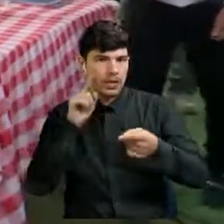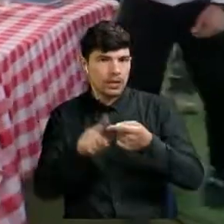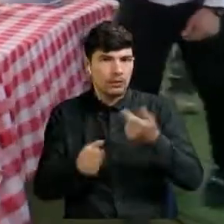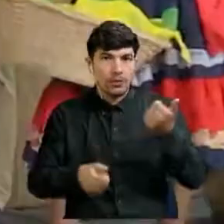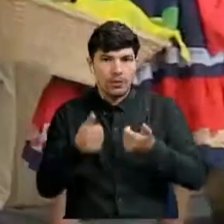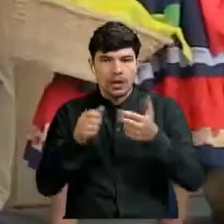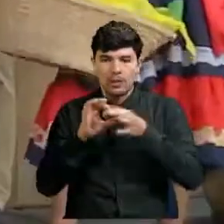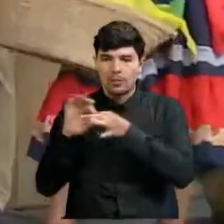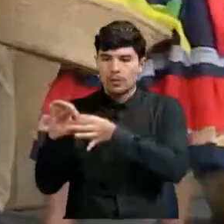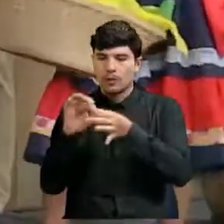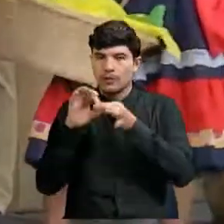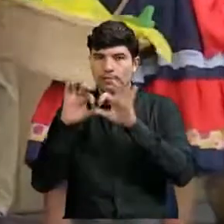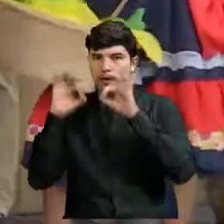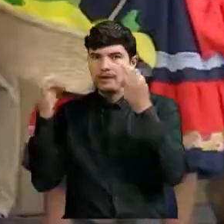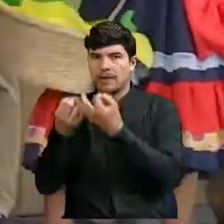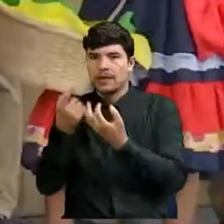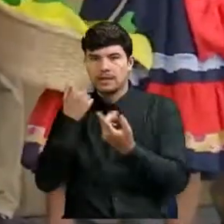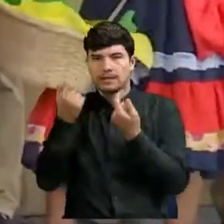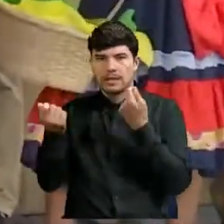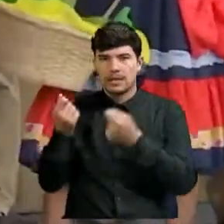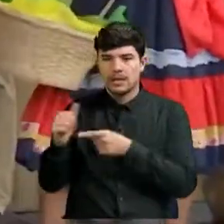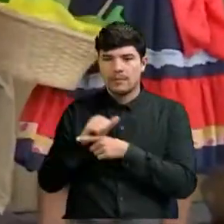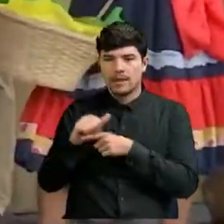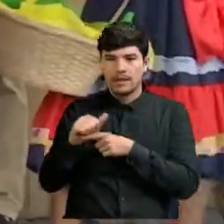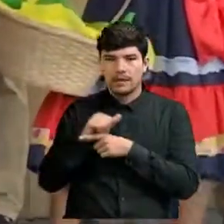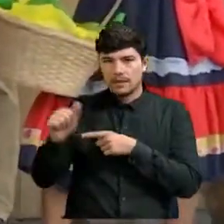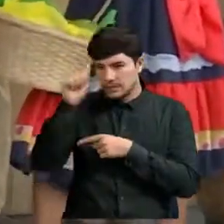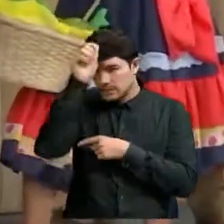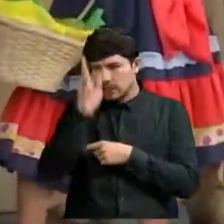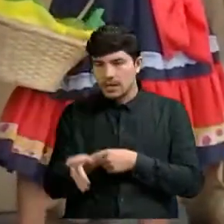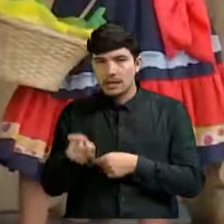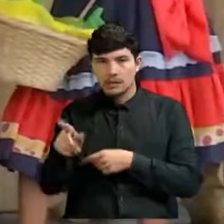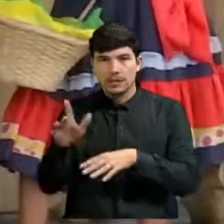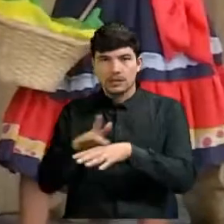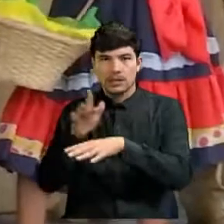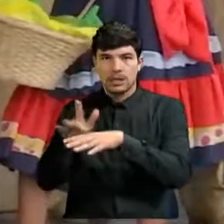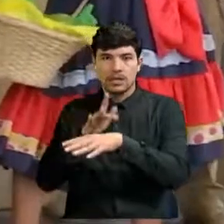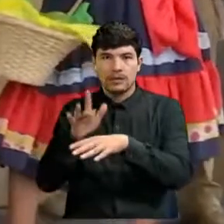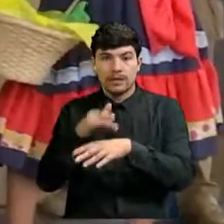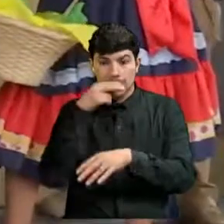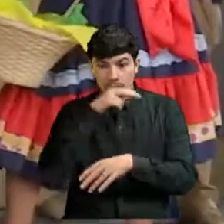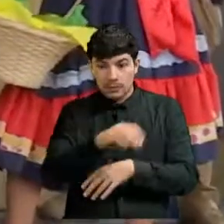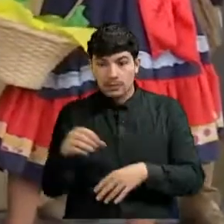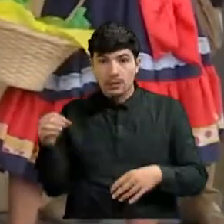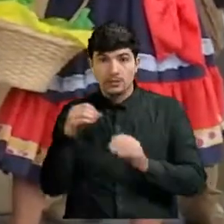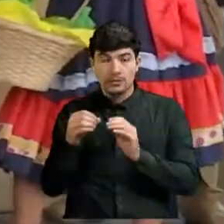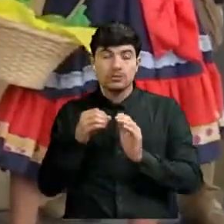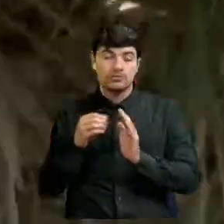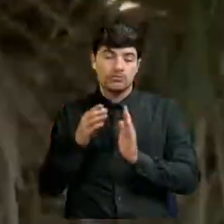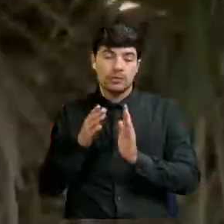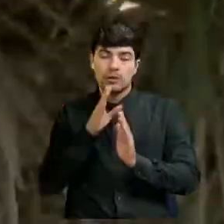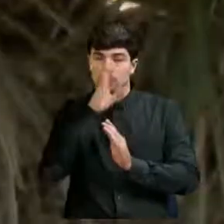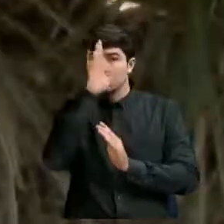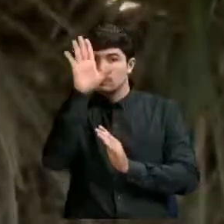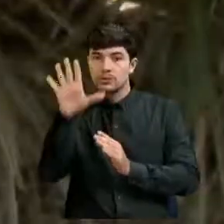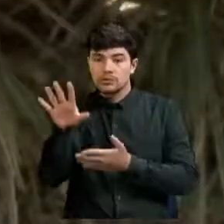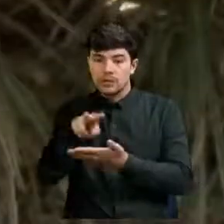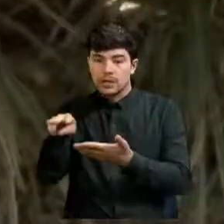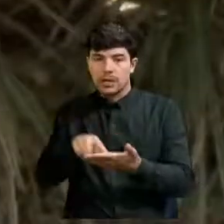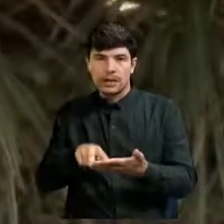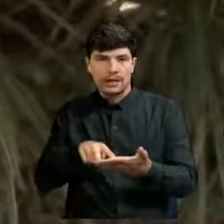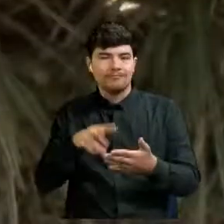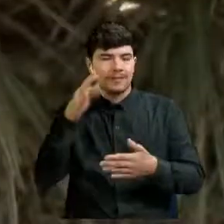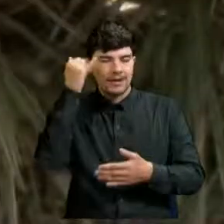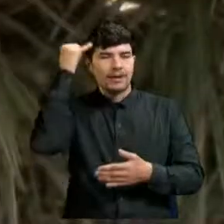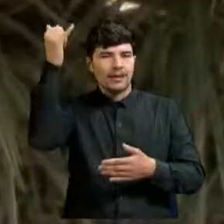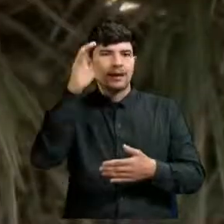consolidar la unión familiar mediante estrategias prácticas y didácticas que incentiven a los menores el hábito de la lectura. Una iniciativa más